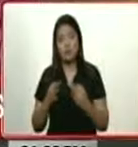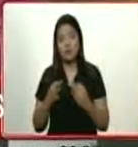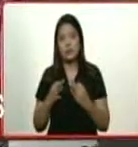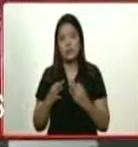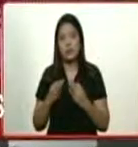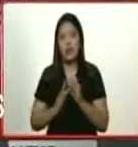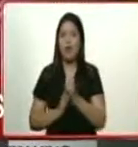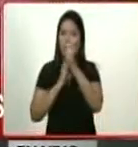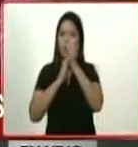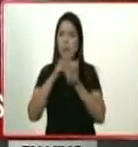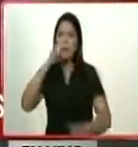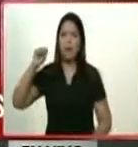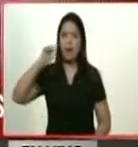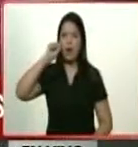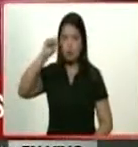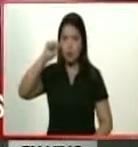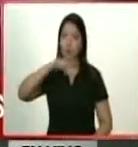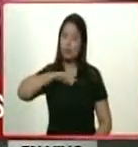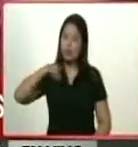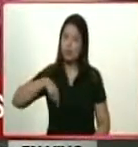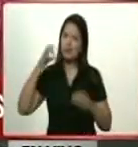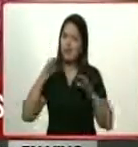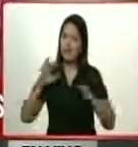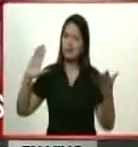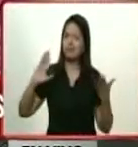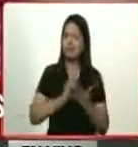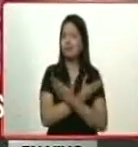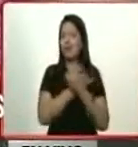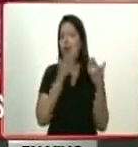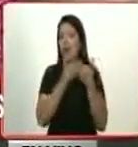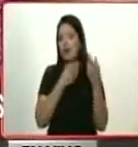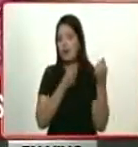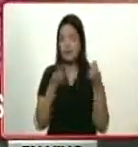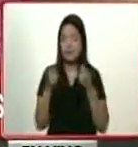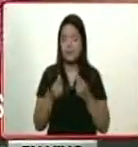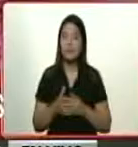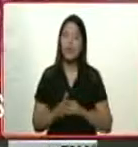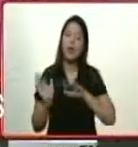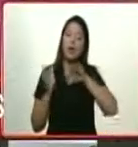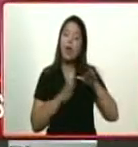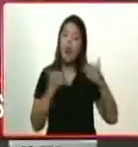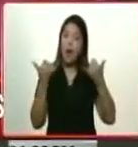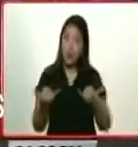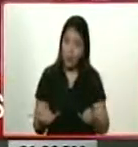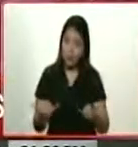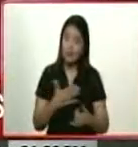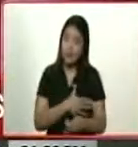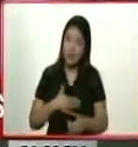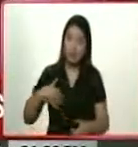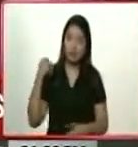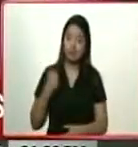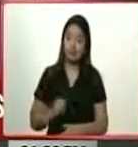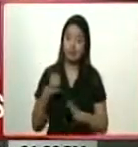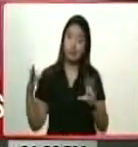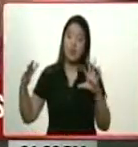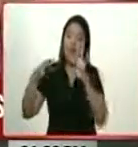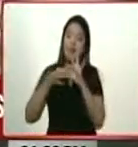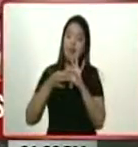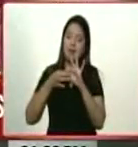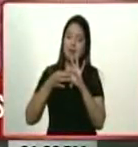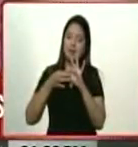el mediano productor son la base fundamental para derrotar la guerra económica que tanto daño nos ha hecho y que